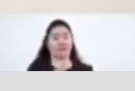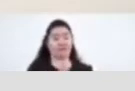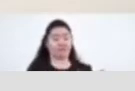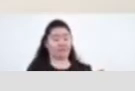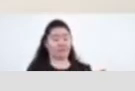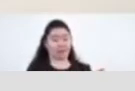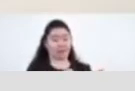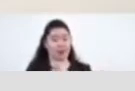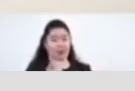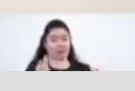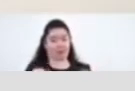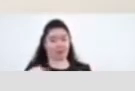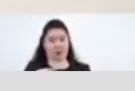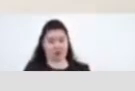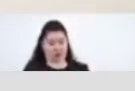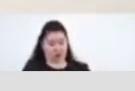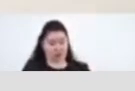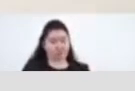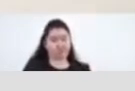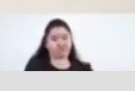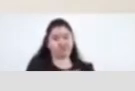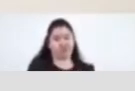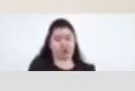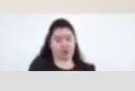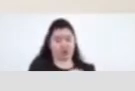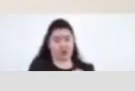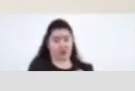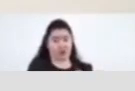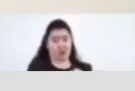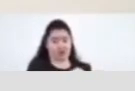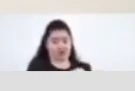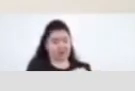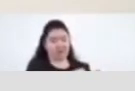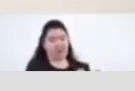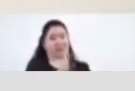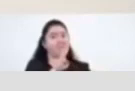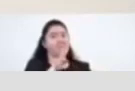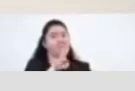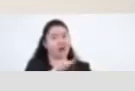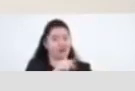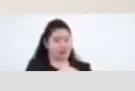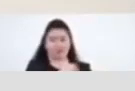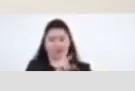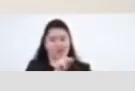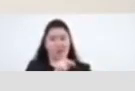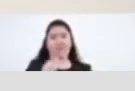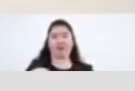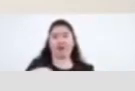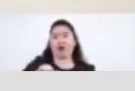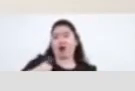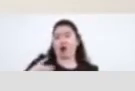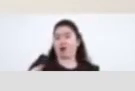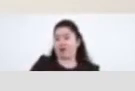otra persona. No, estaba alterada la documentación, más bien era de otras